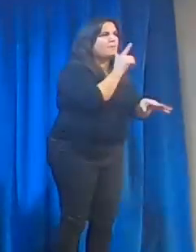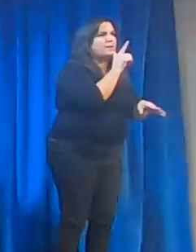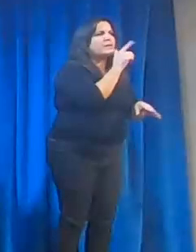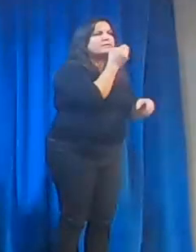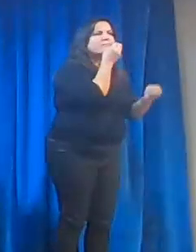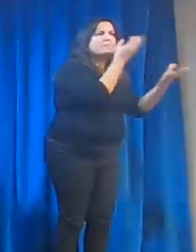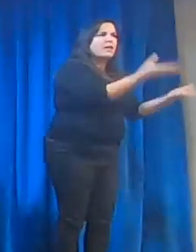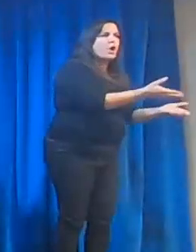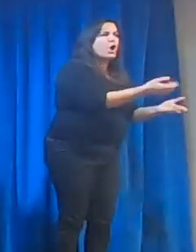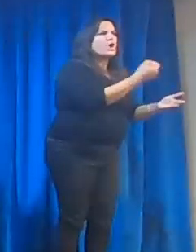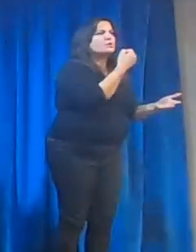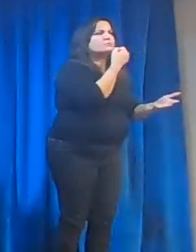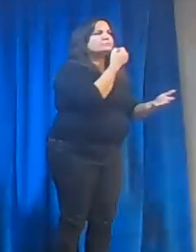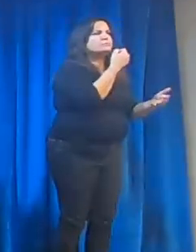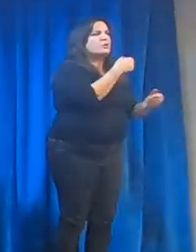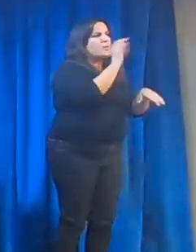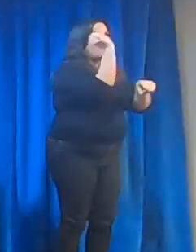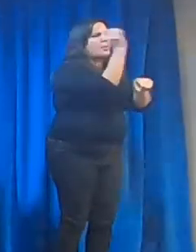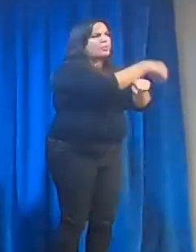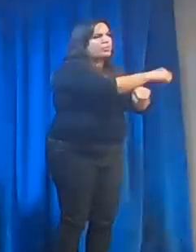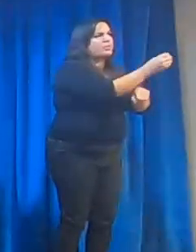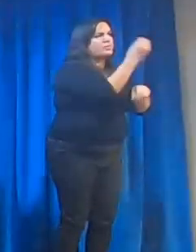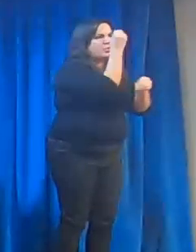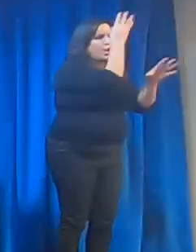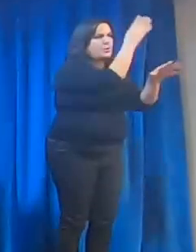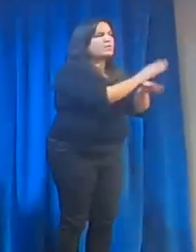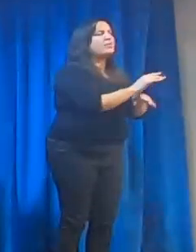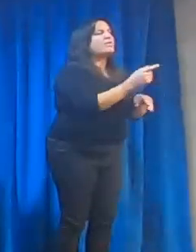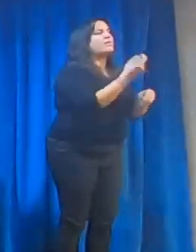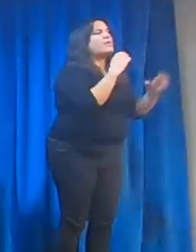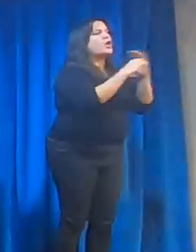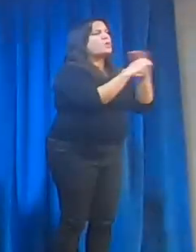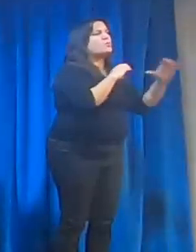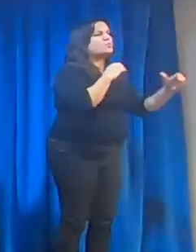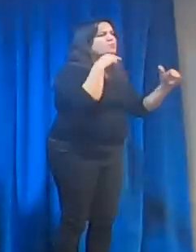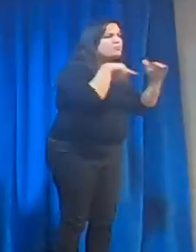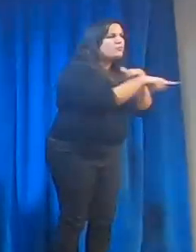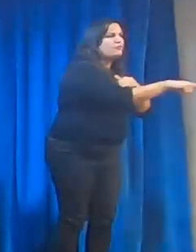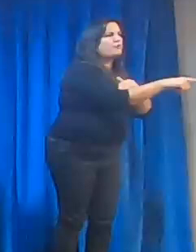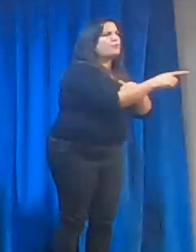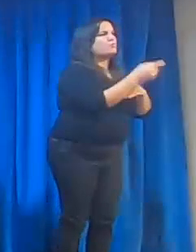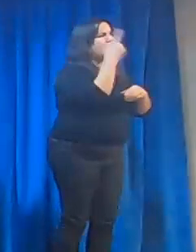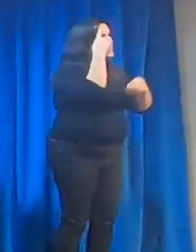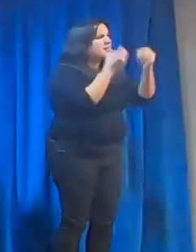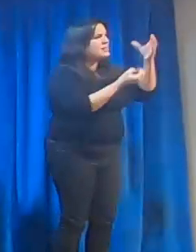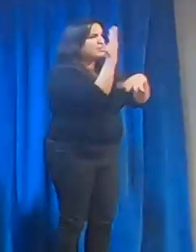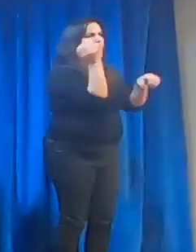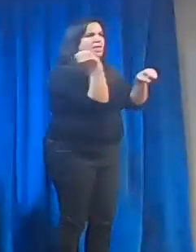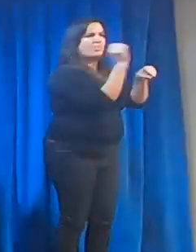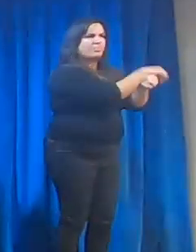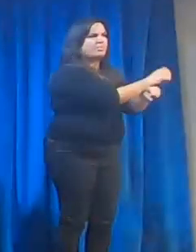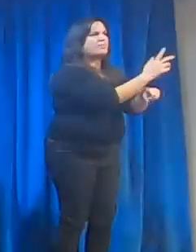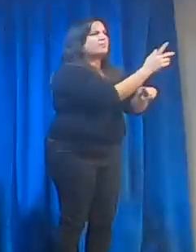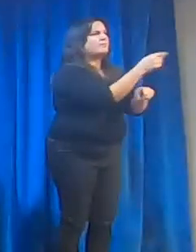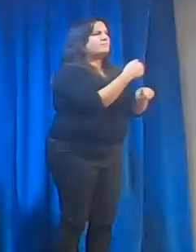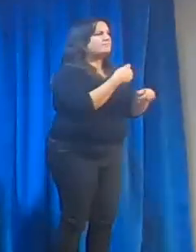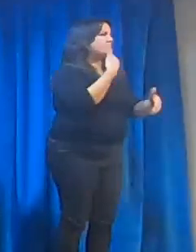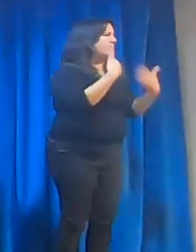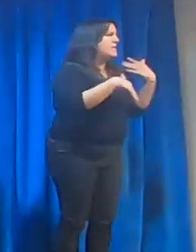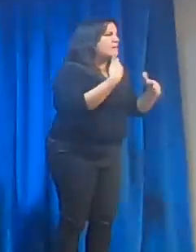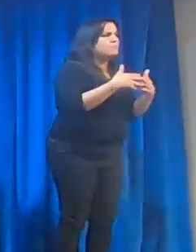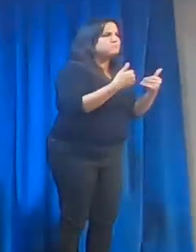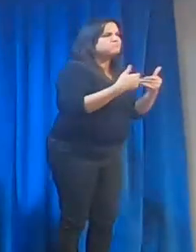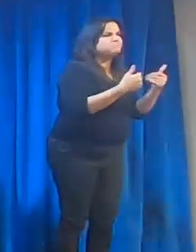la comunicación profunda y a la creatividad. El tema del apuro es algo que no nos